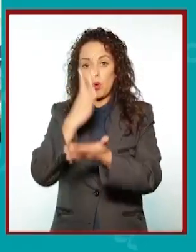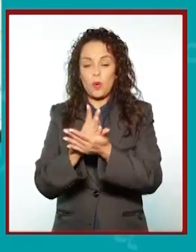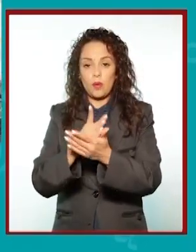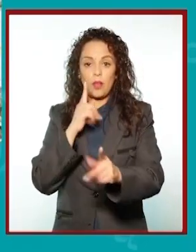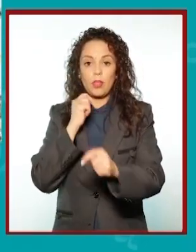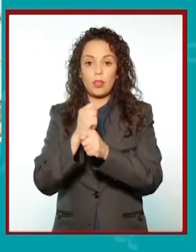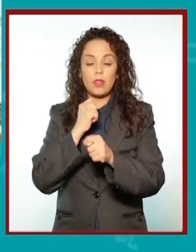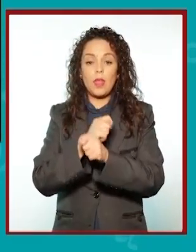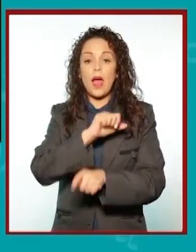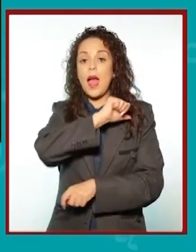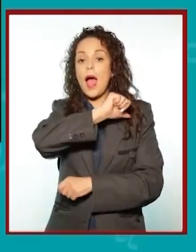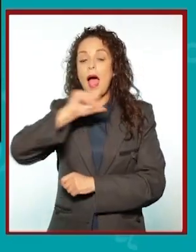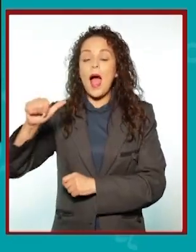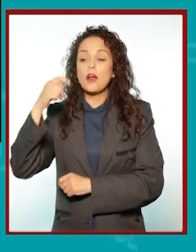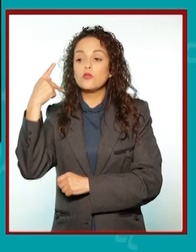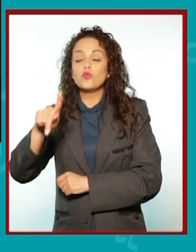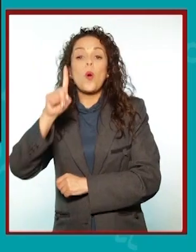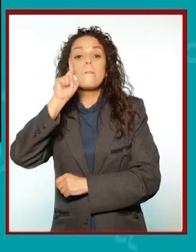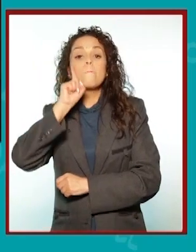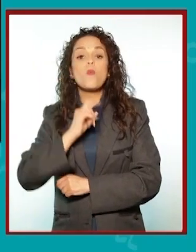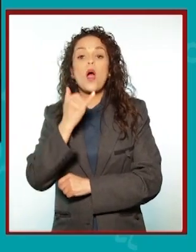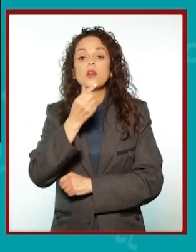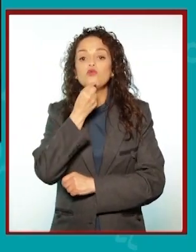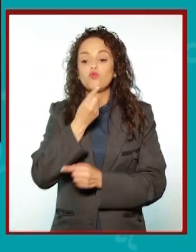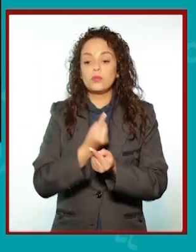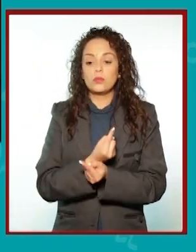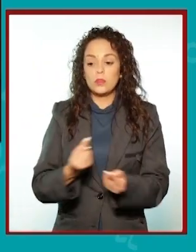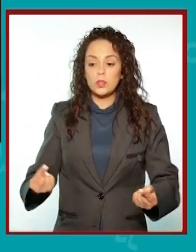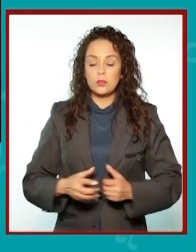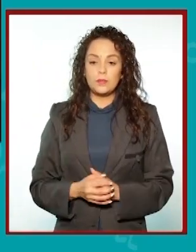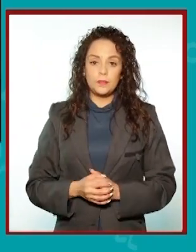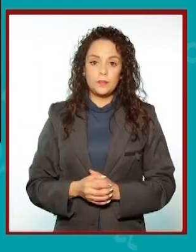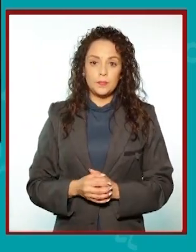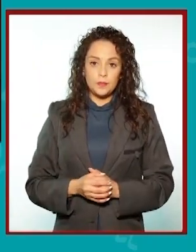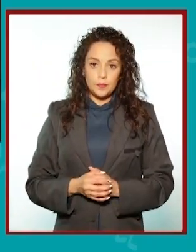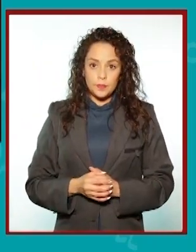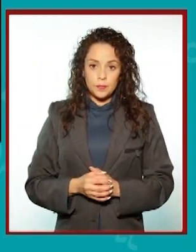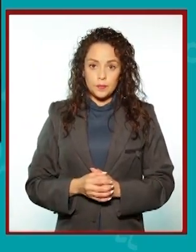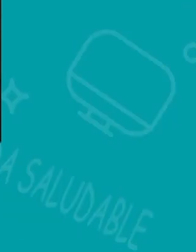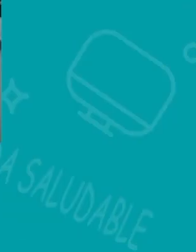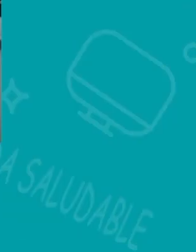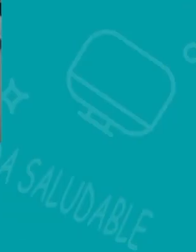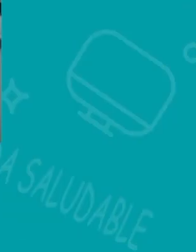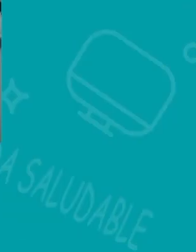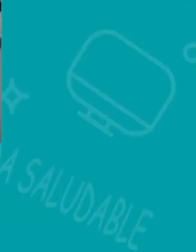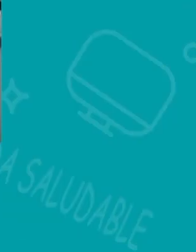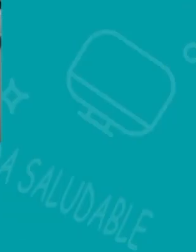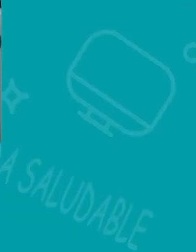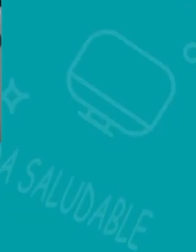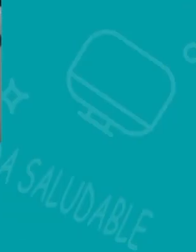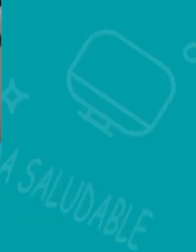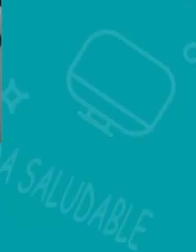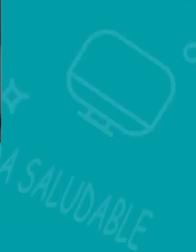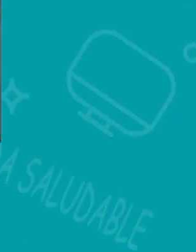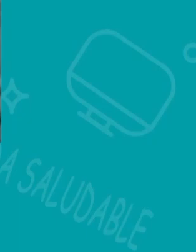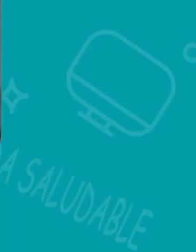unidades exclusivas para el transporte de mujeres y niños.